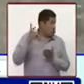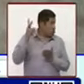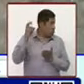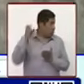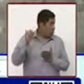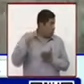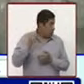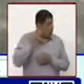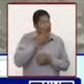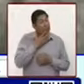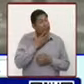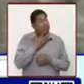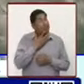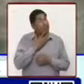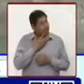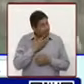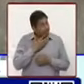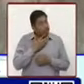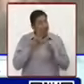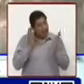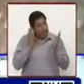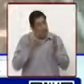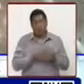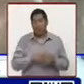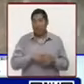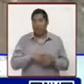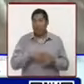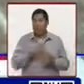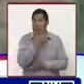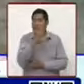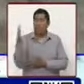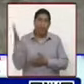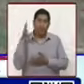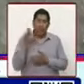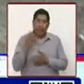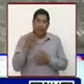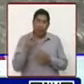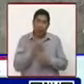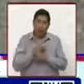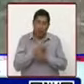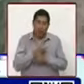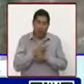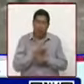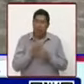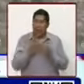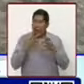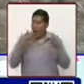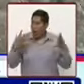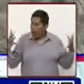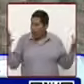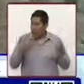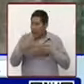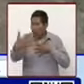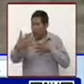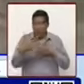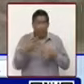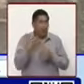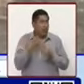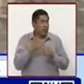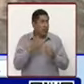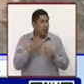habría seguramente en el área de amortiguamiento, como es tan grande la superficie del área